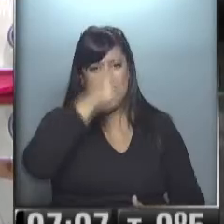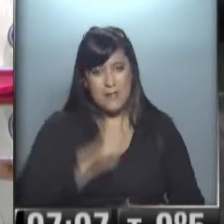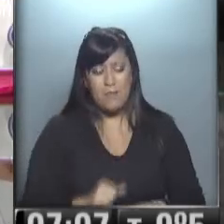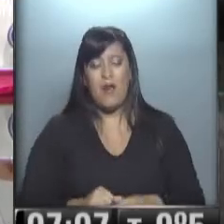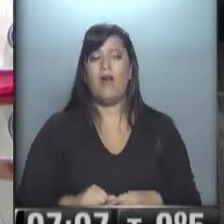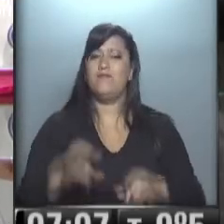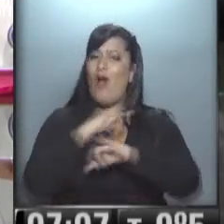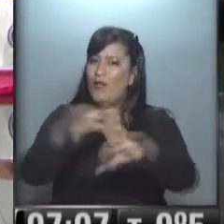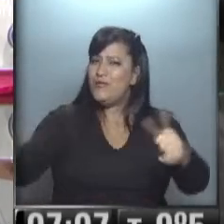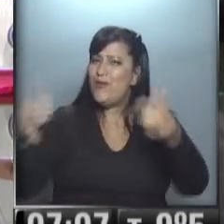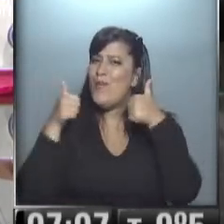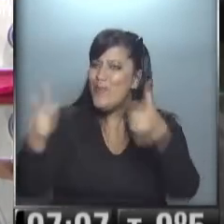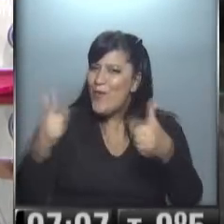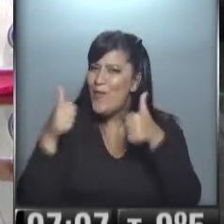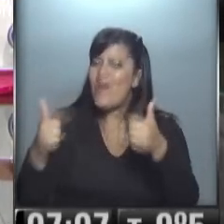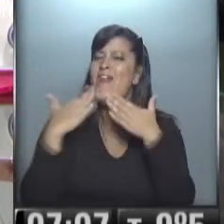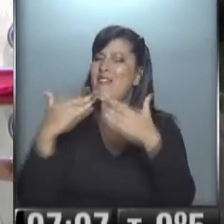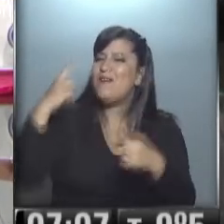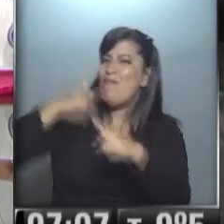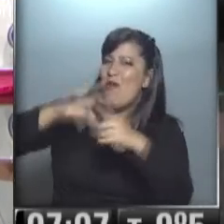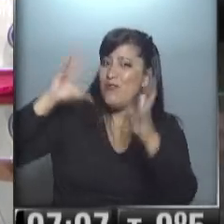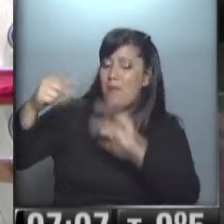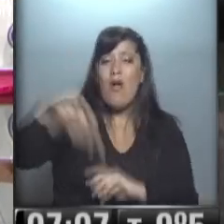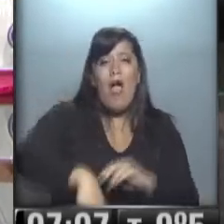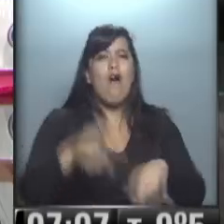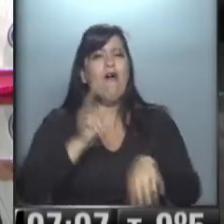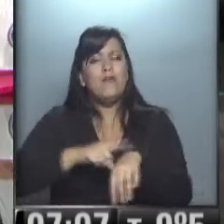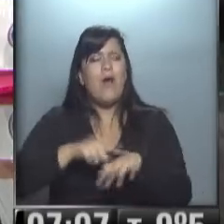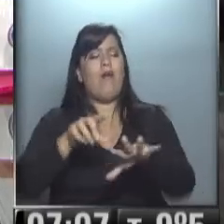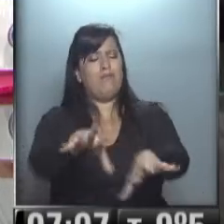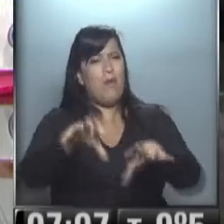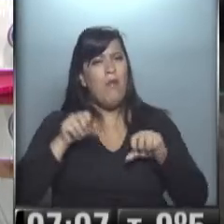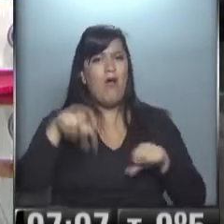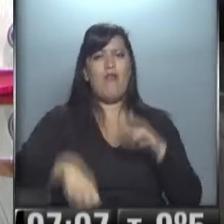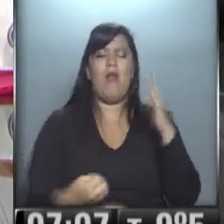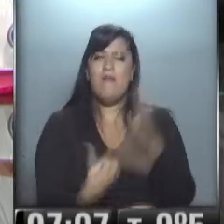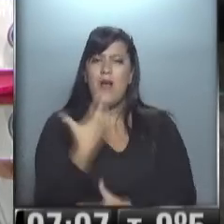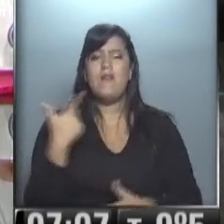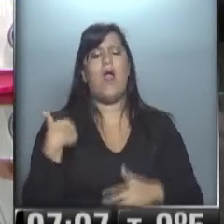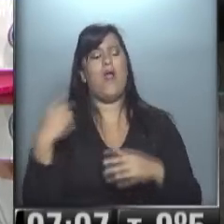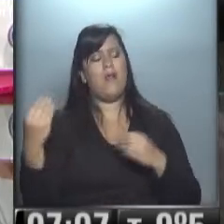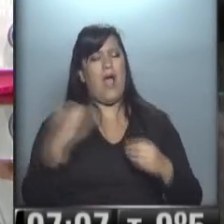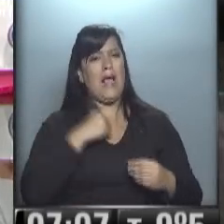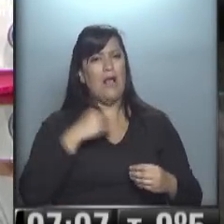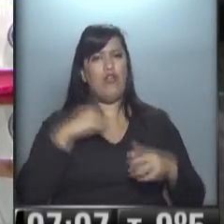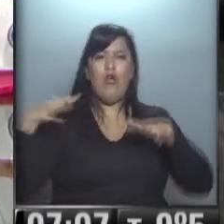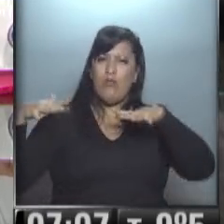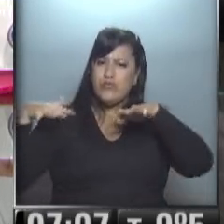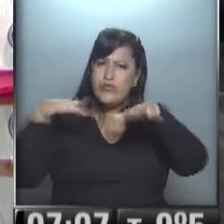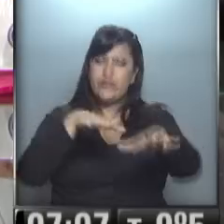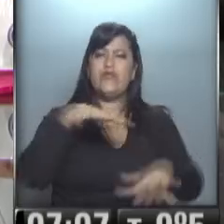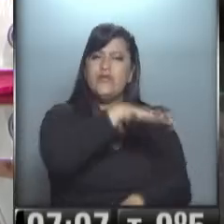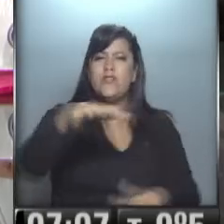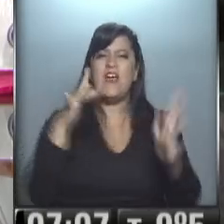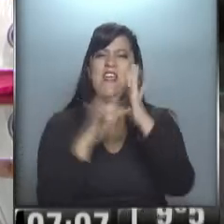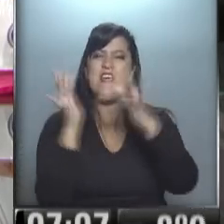Muy buena noticia a esta hora de la mañana. Y hablando de esta hora de la mañana, ya muchísimos fieles católicos están reunidos en San Cayetano porque hoy se